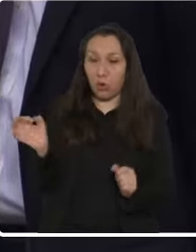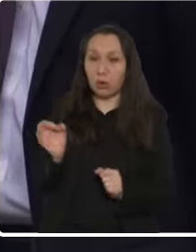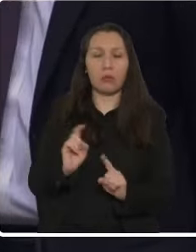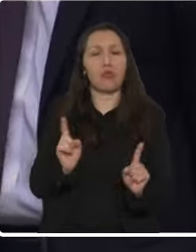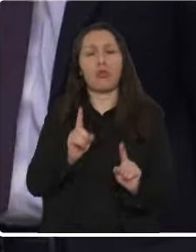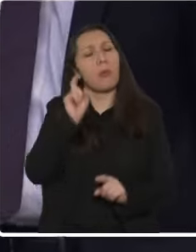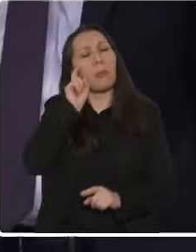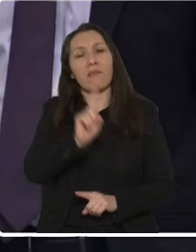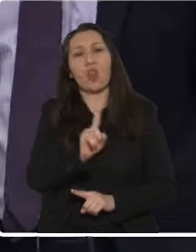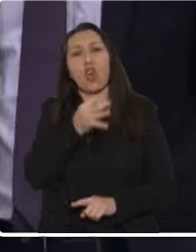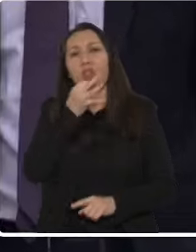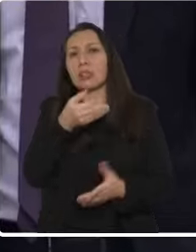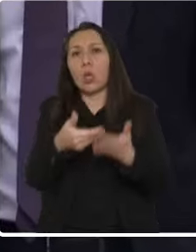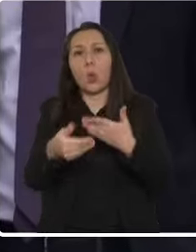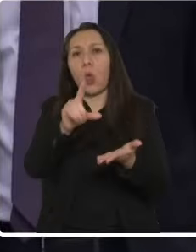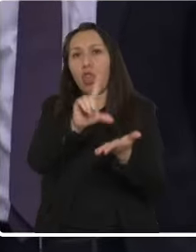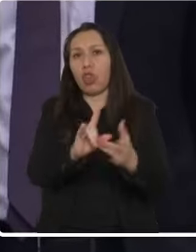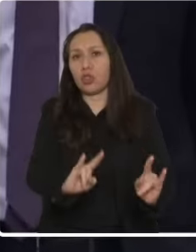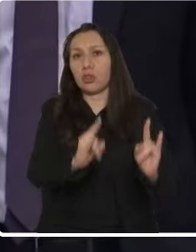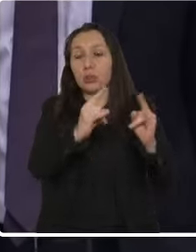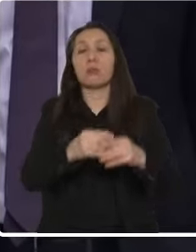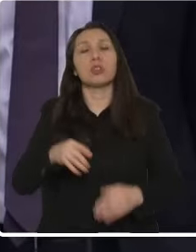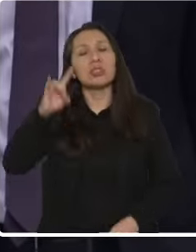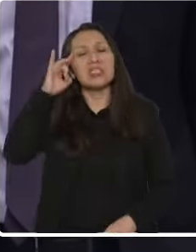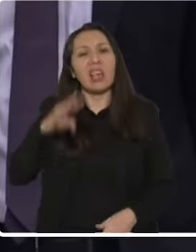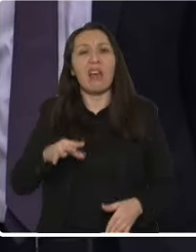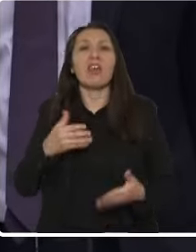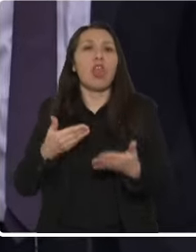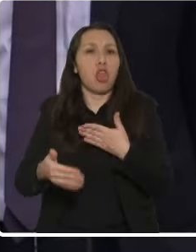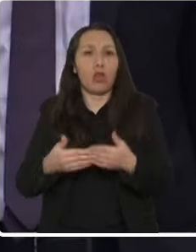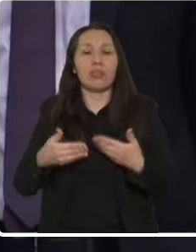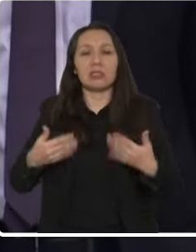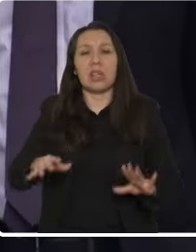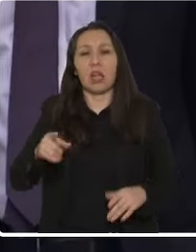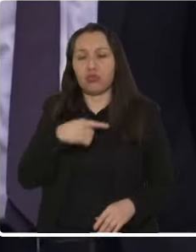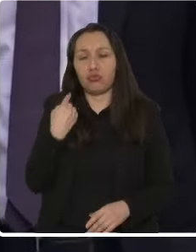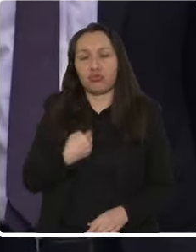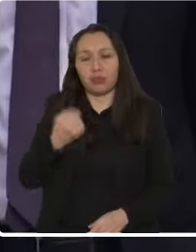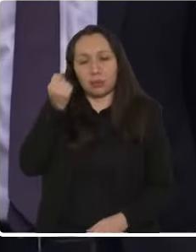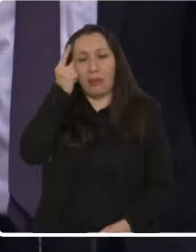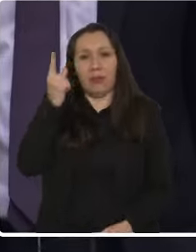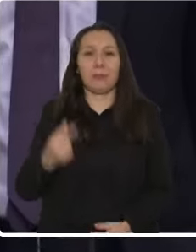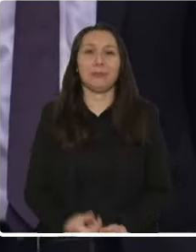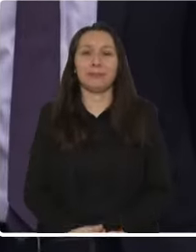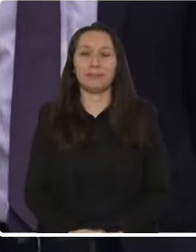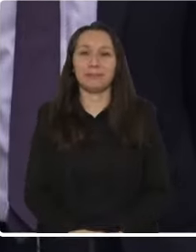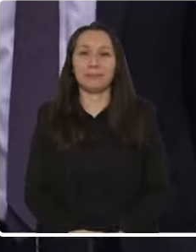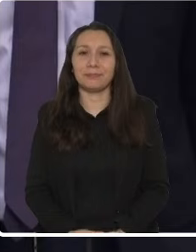subsecretario? No, preferimos no decirlo todavía. Muchas gracias. Pero ya sabemos, en todo caso.